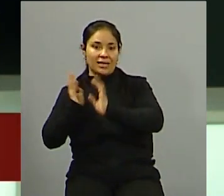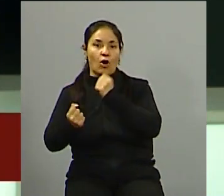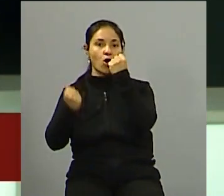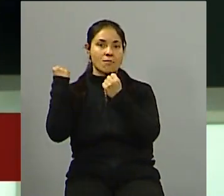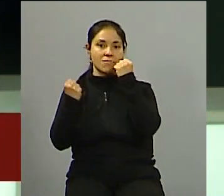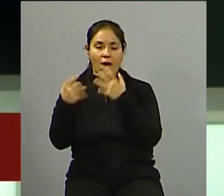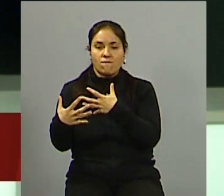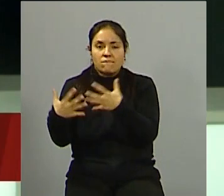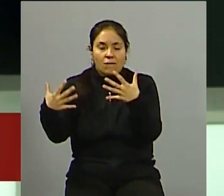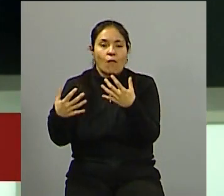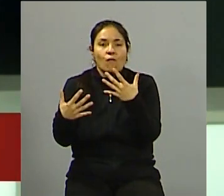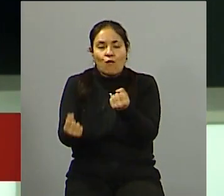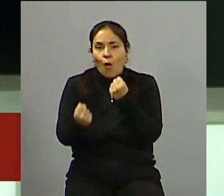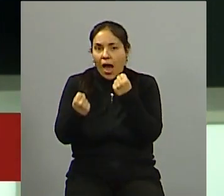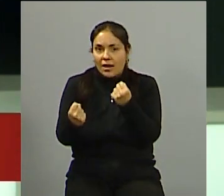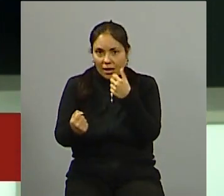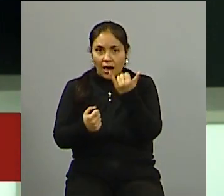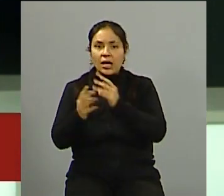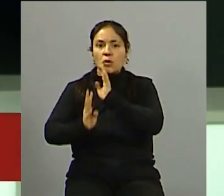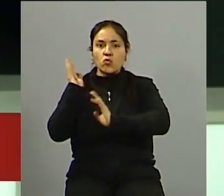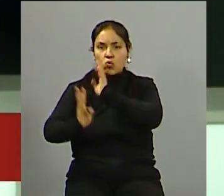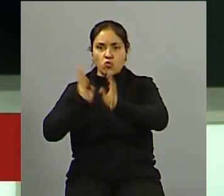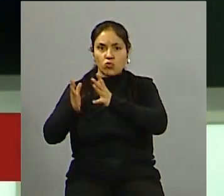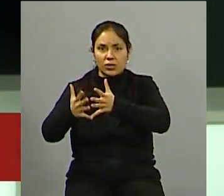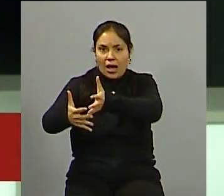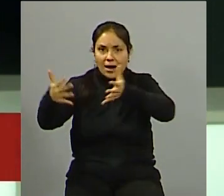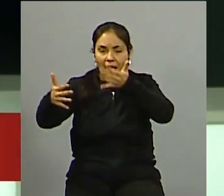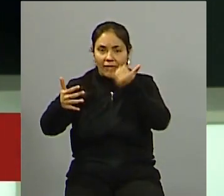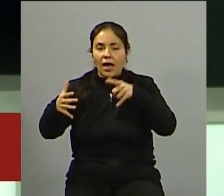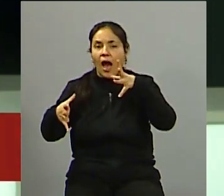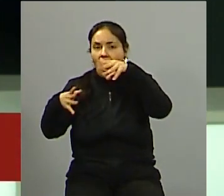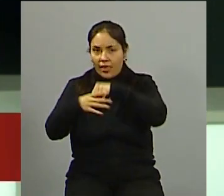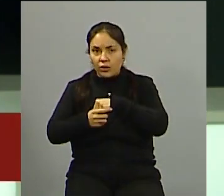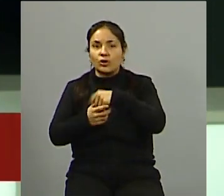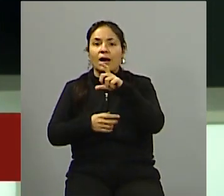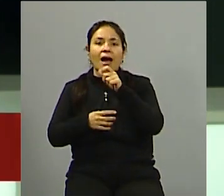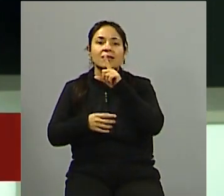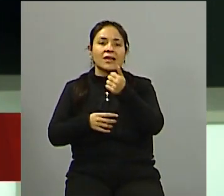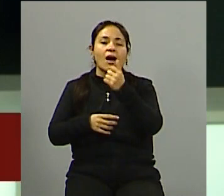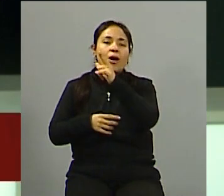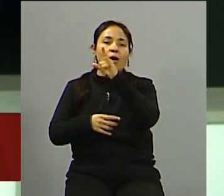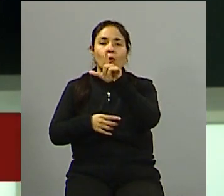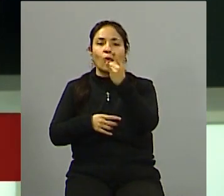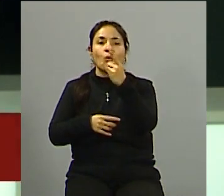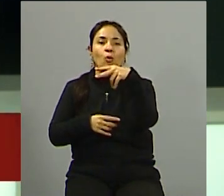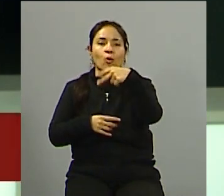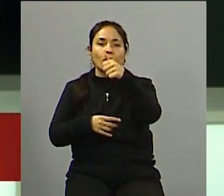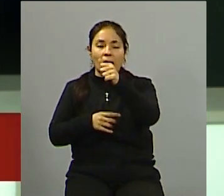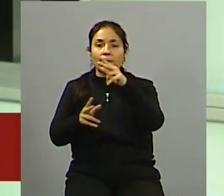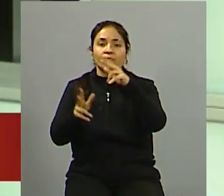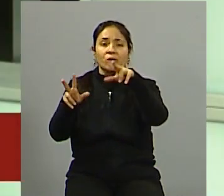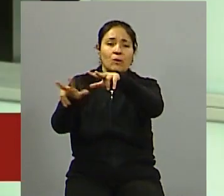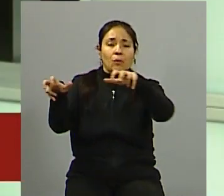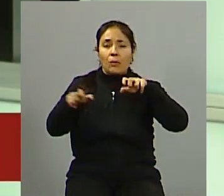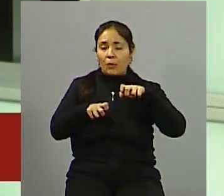se concentra gran parte del poder industrial, ¿sí?, y lo que genera España a nivel Producto Bruto Interno. De ahí ¿sí?,